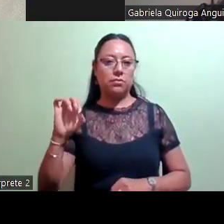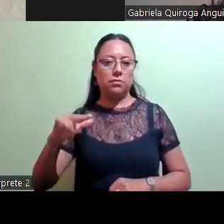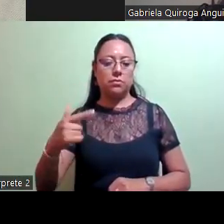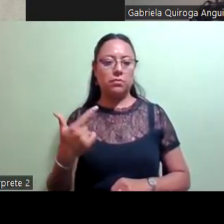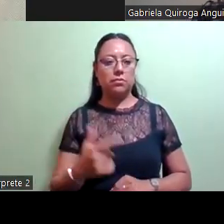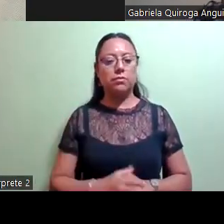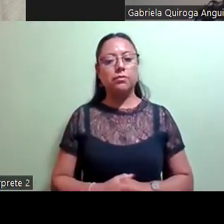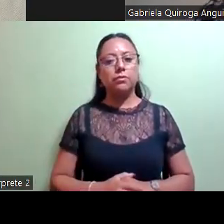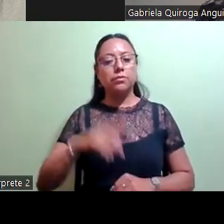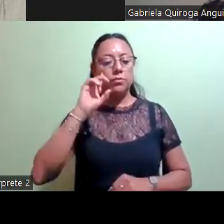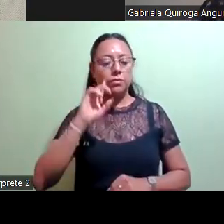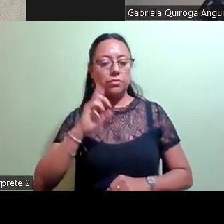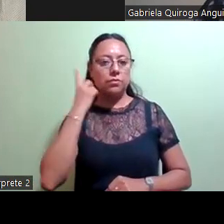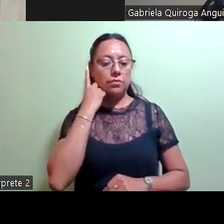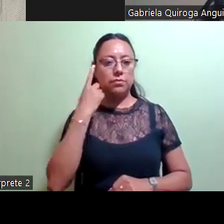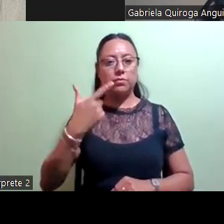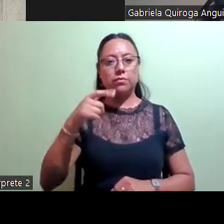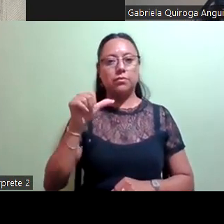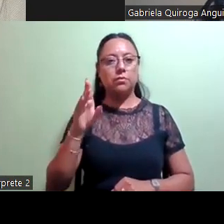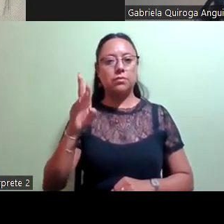Diputada Gabriela Quiroga.